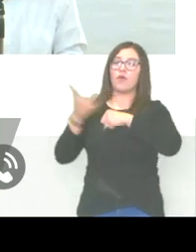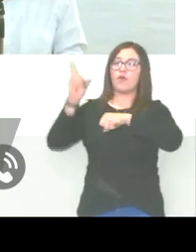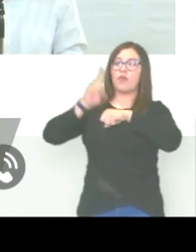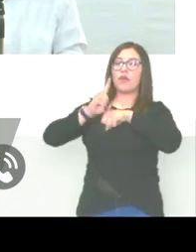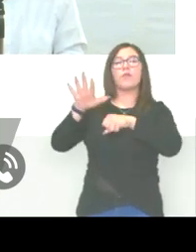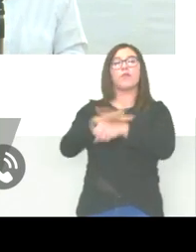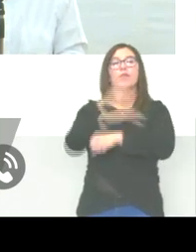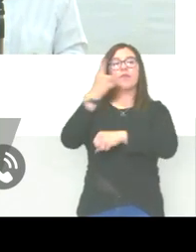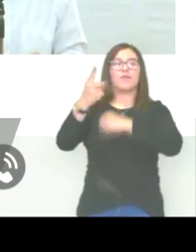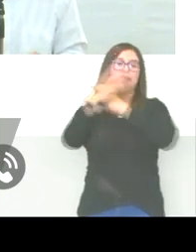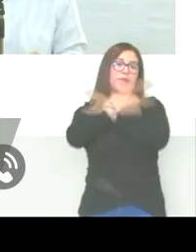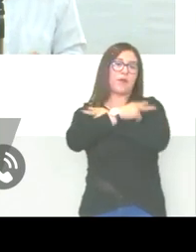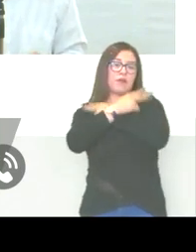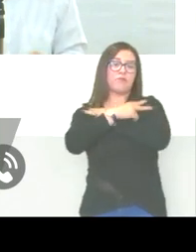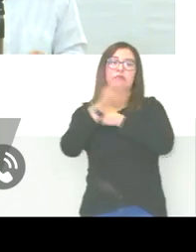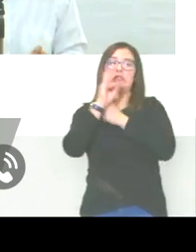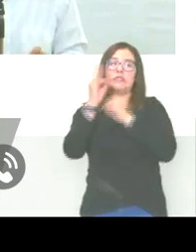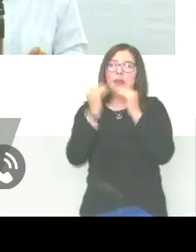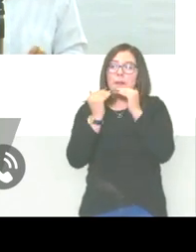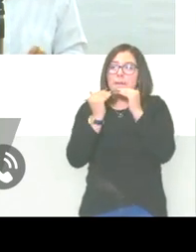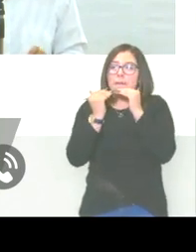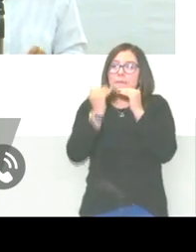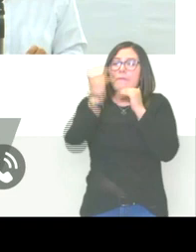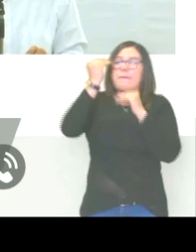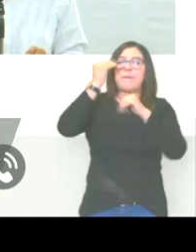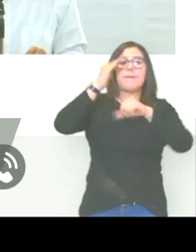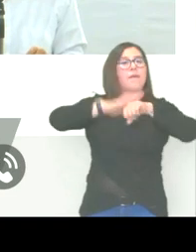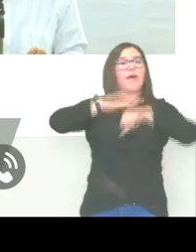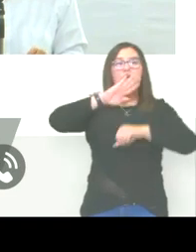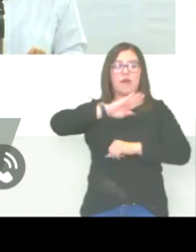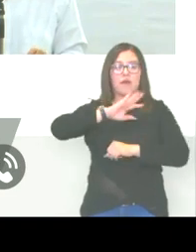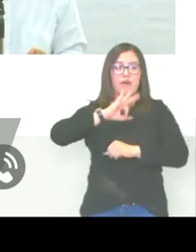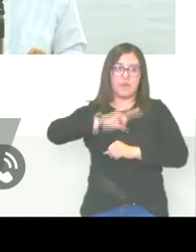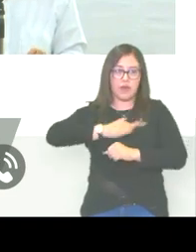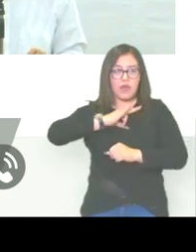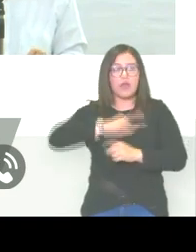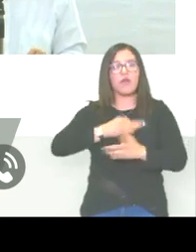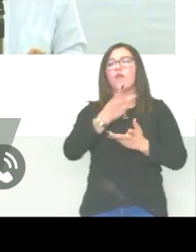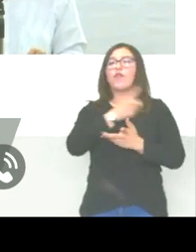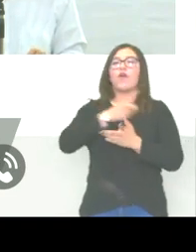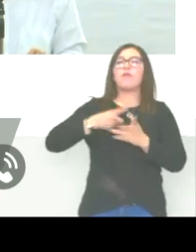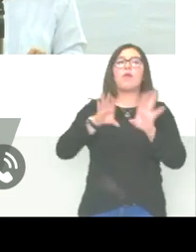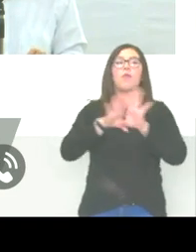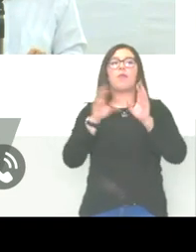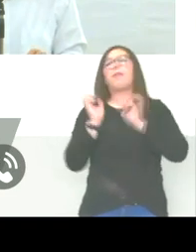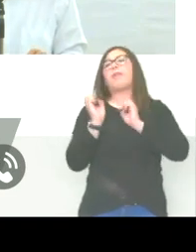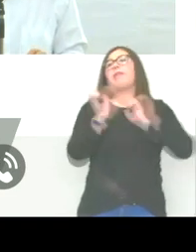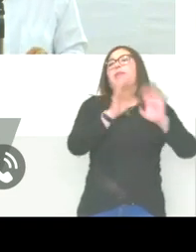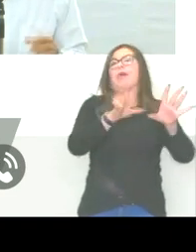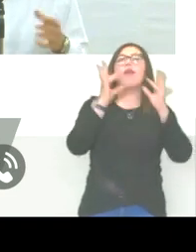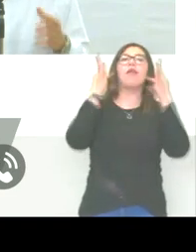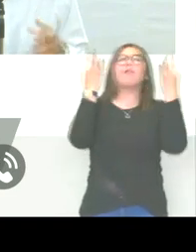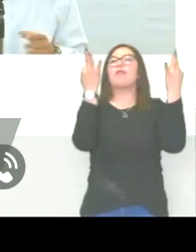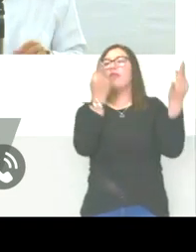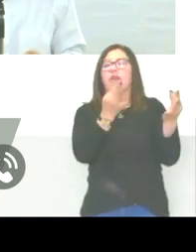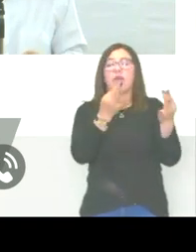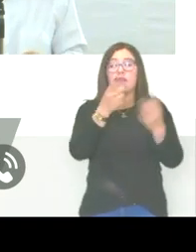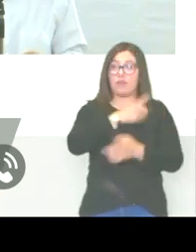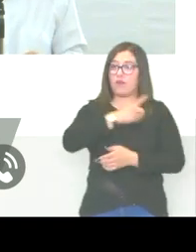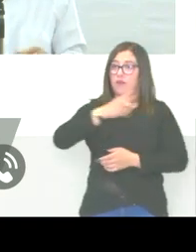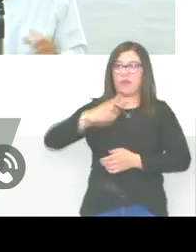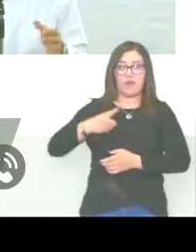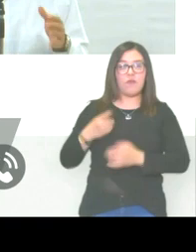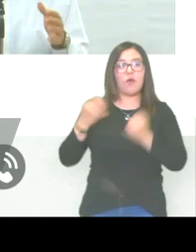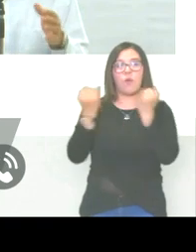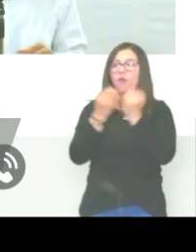el periodo vacacional puede incrementar los virus. No bajemos la guardia, no bajemos las medidas preventivas, sigamos